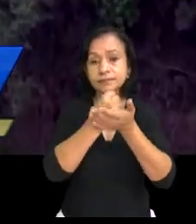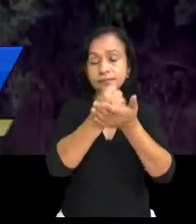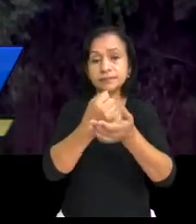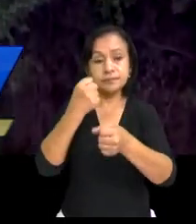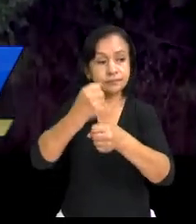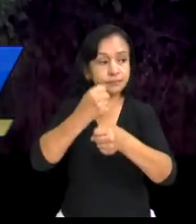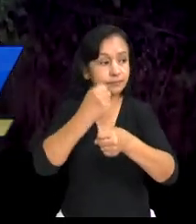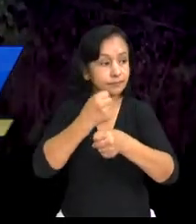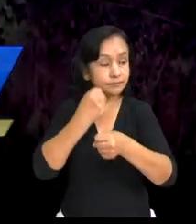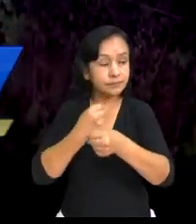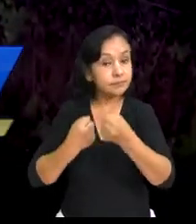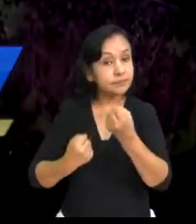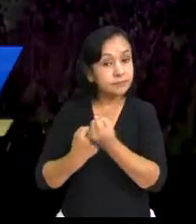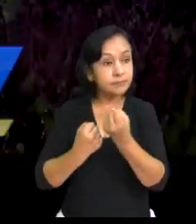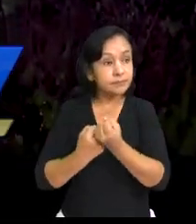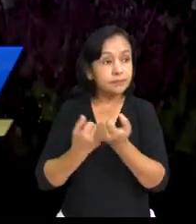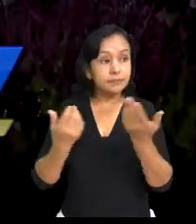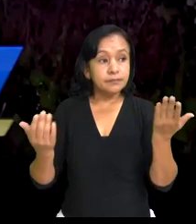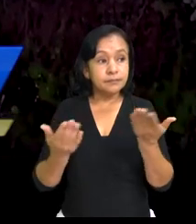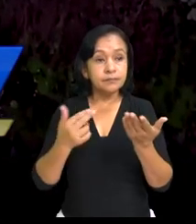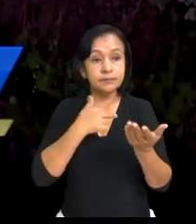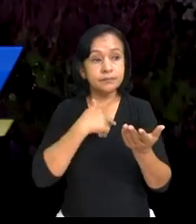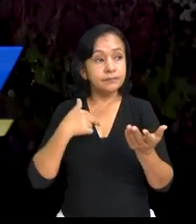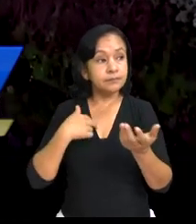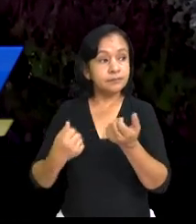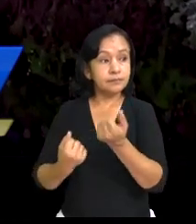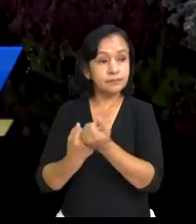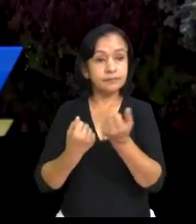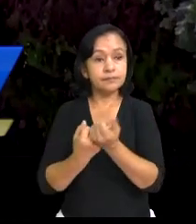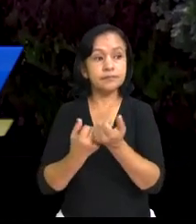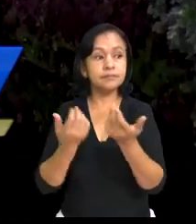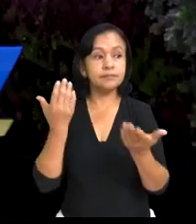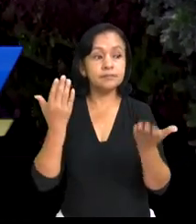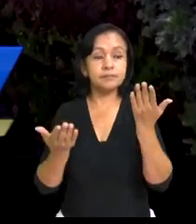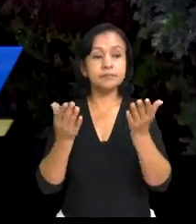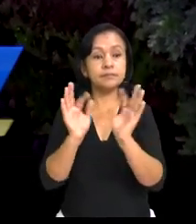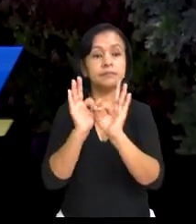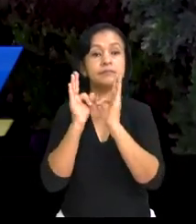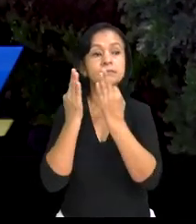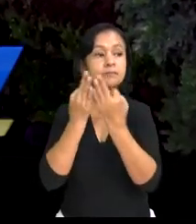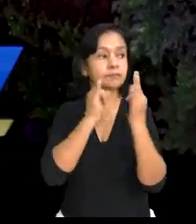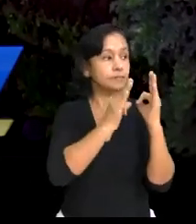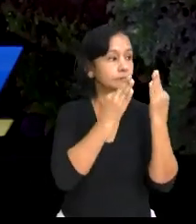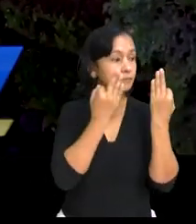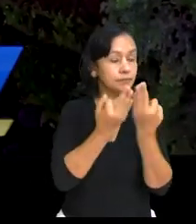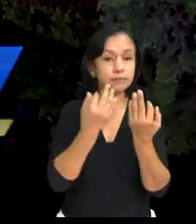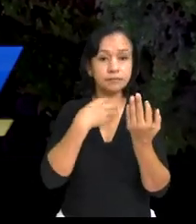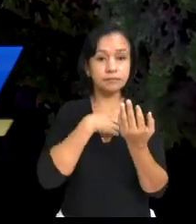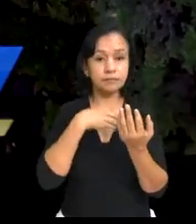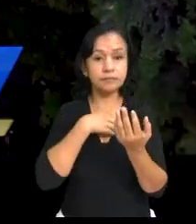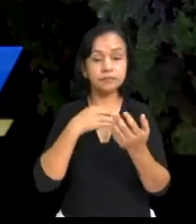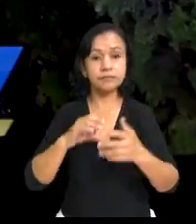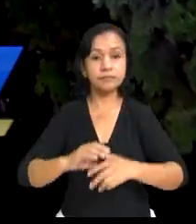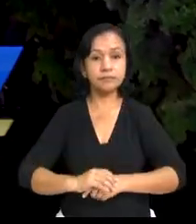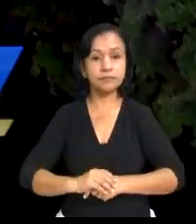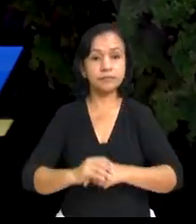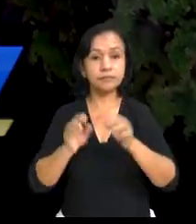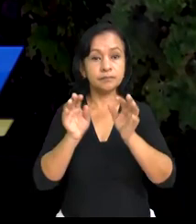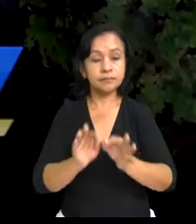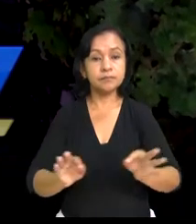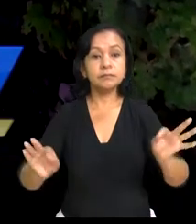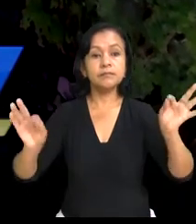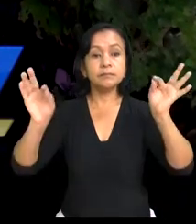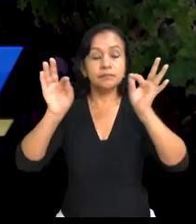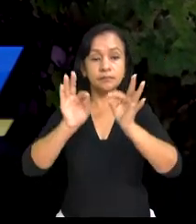de su mantenimiento. Es decir, la sostenibilidad de los sistemas depende de la familia y entonces el protagonismo de la familia es fundamental para que